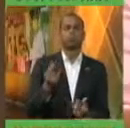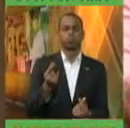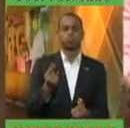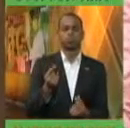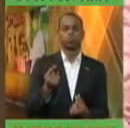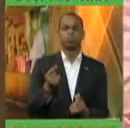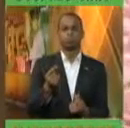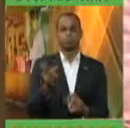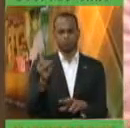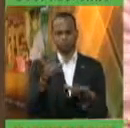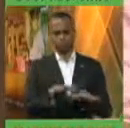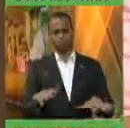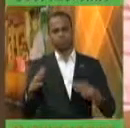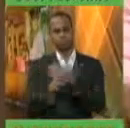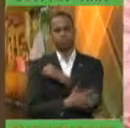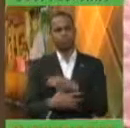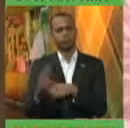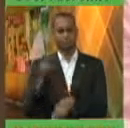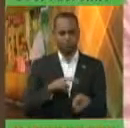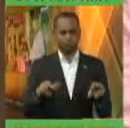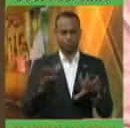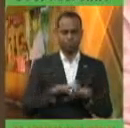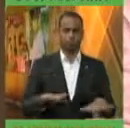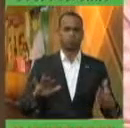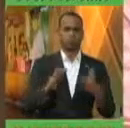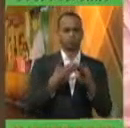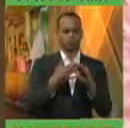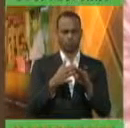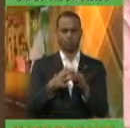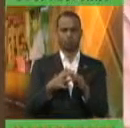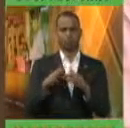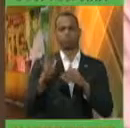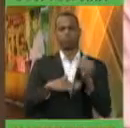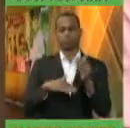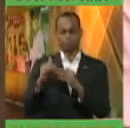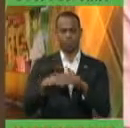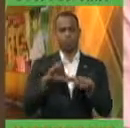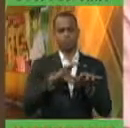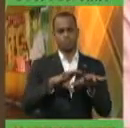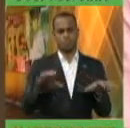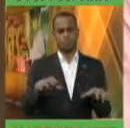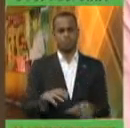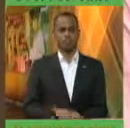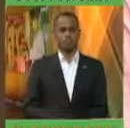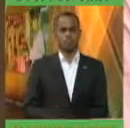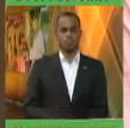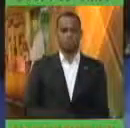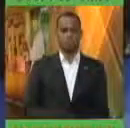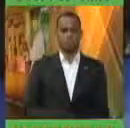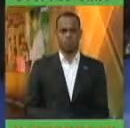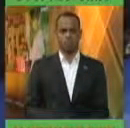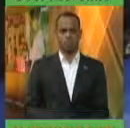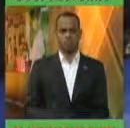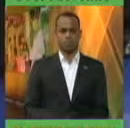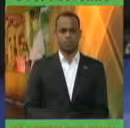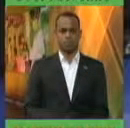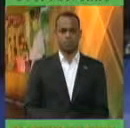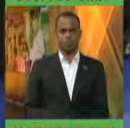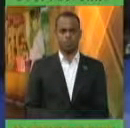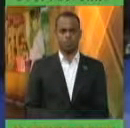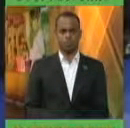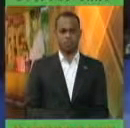lo que es su país de lo que es el área urbana de lo que son las edificaciones brasileria del palacio